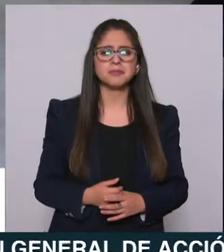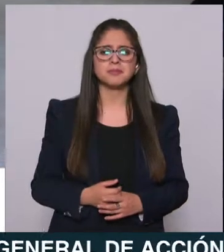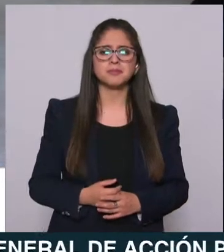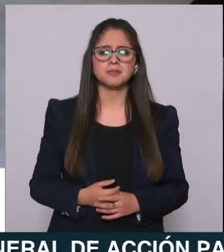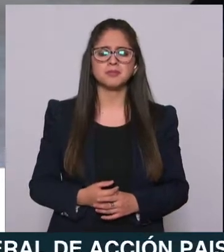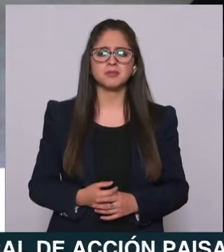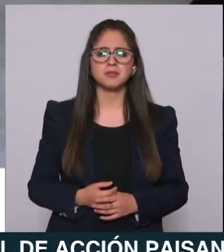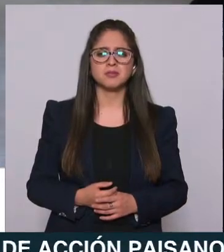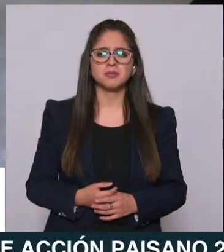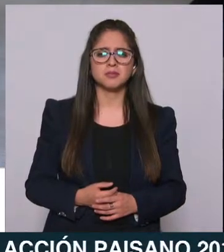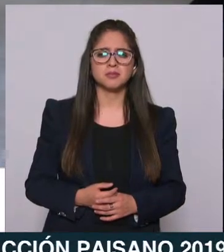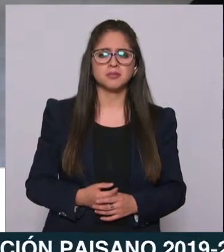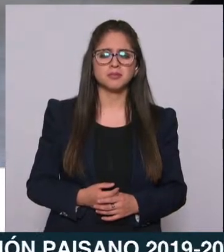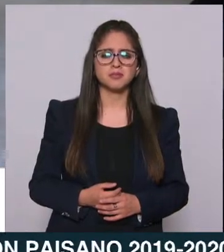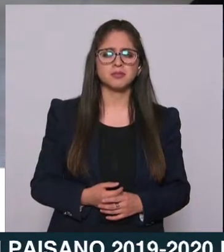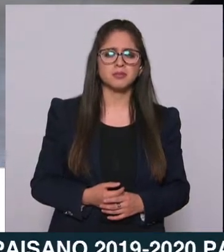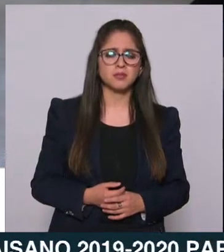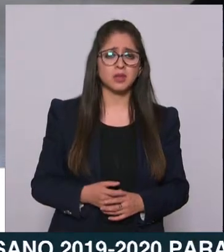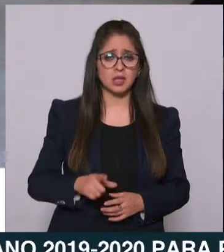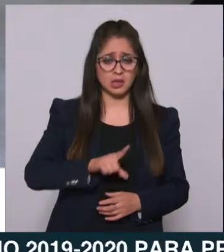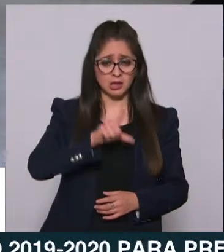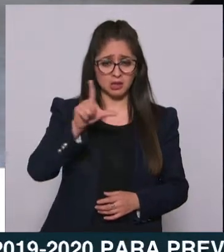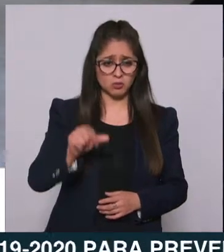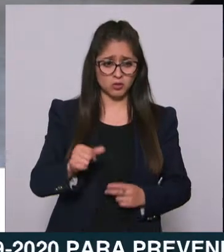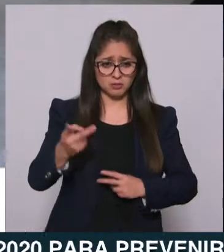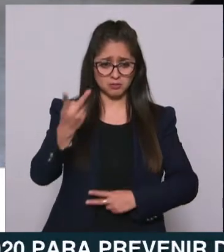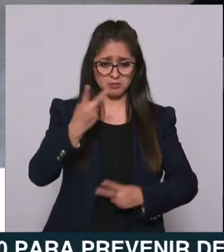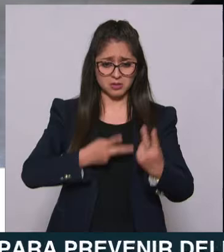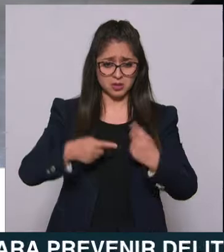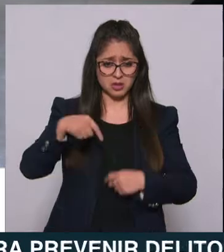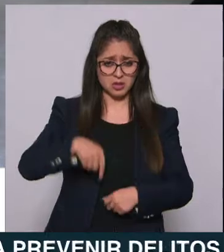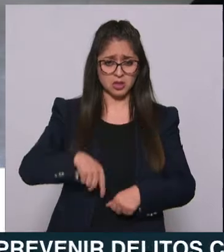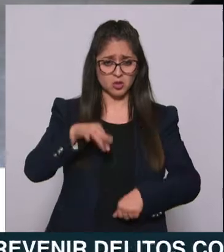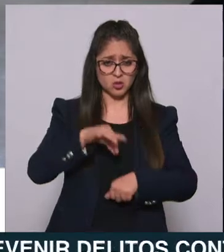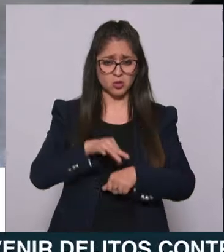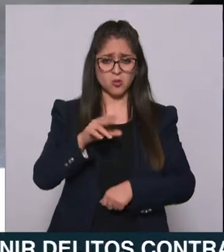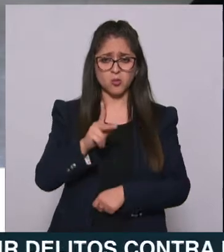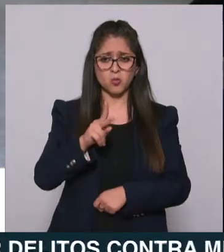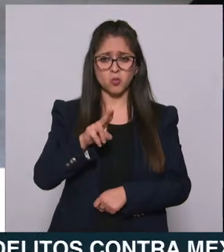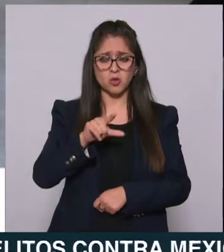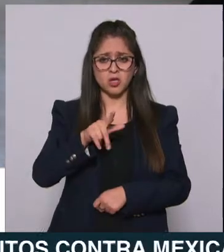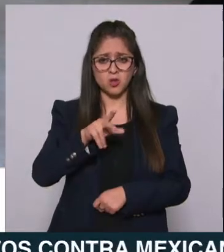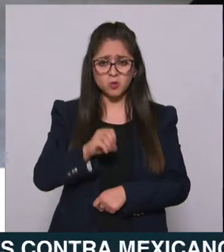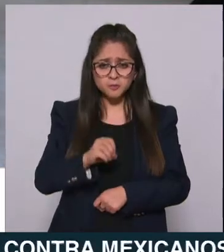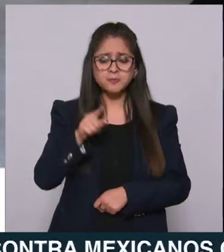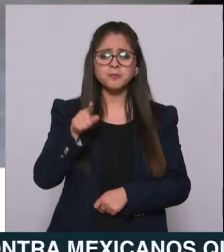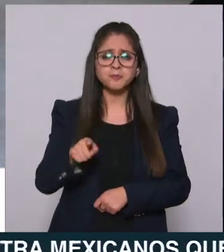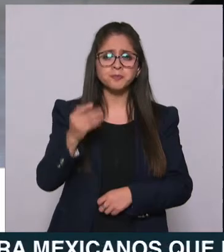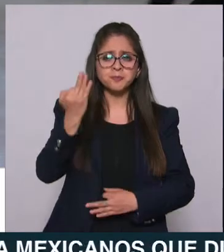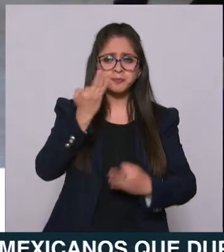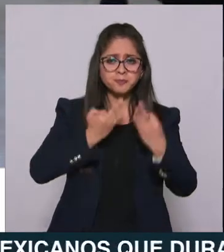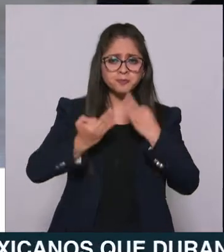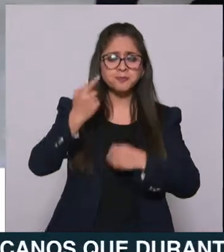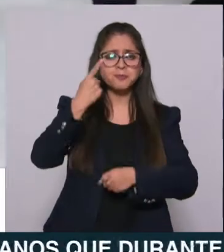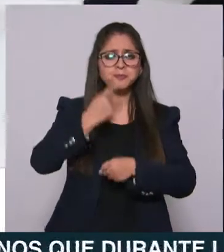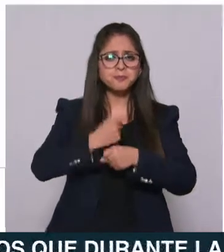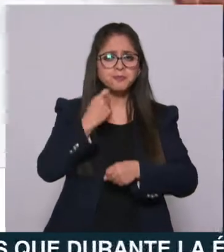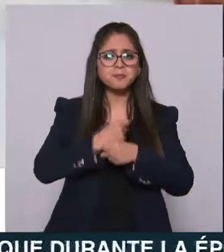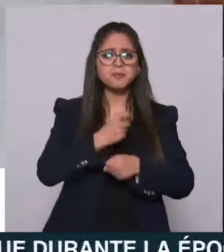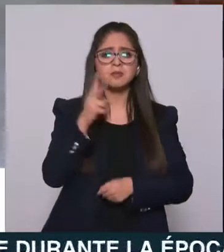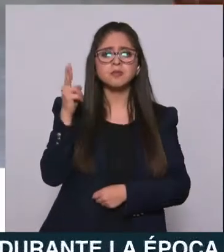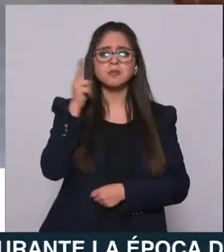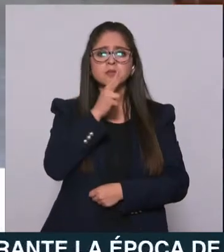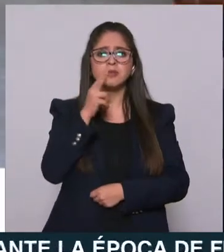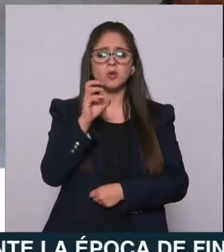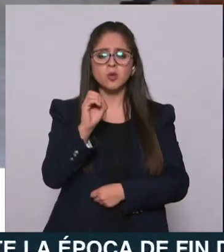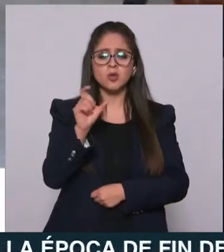hasta que vine con el doctor Pulido y él me empezó a tratar. Empezamos con oxígeno, puro oxígeno. Con